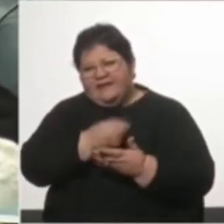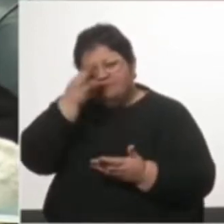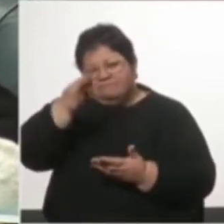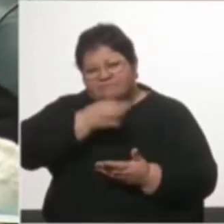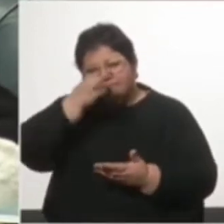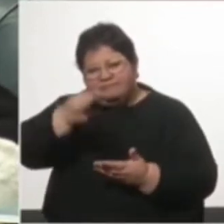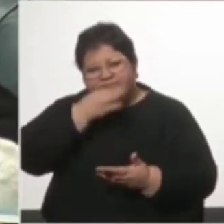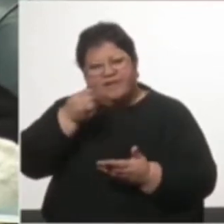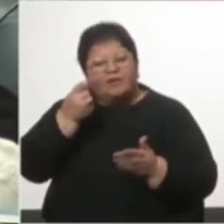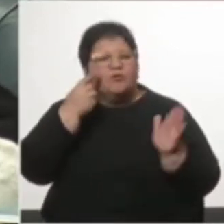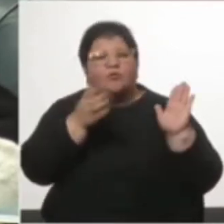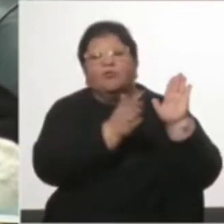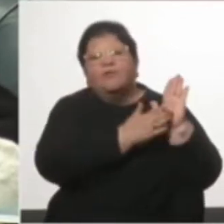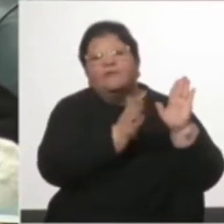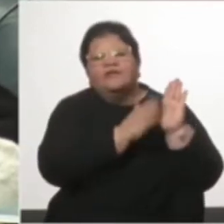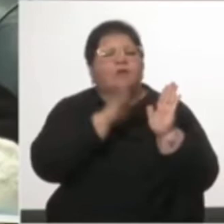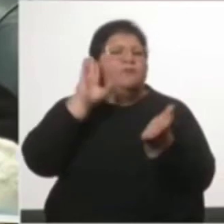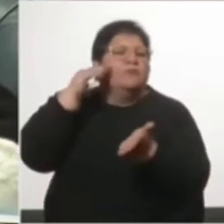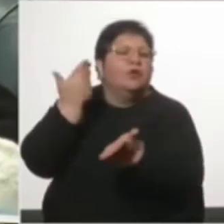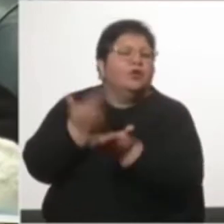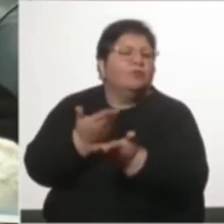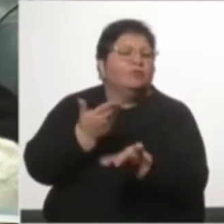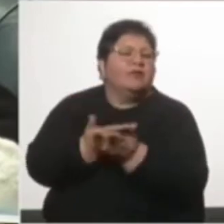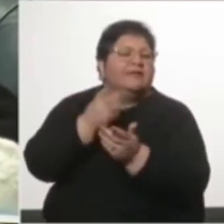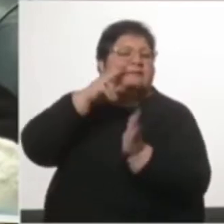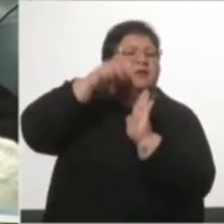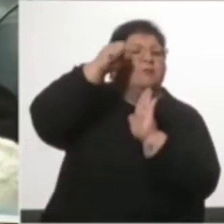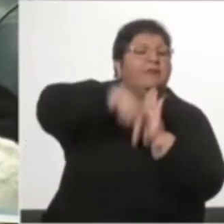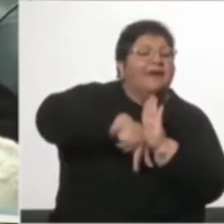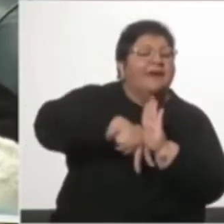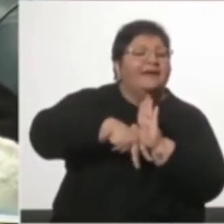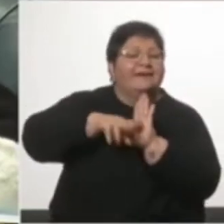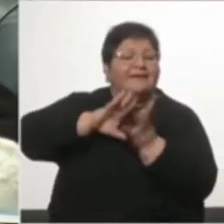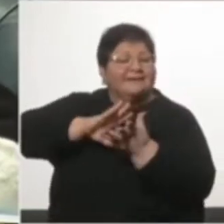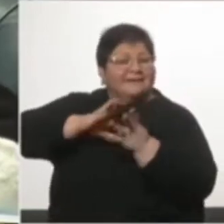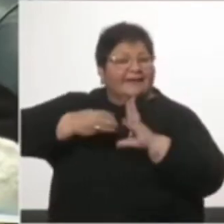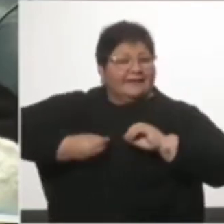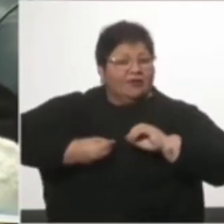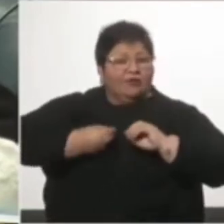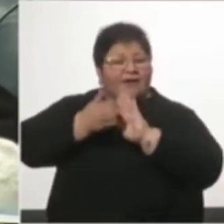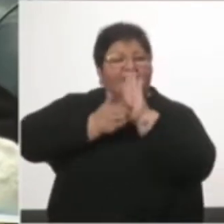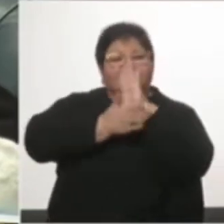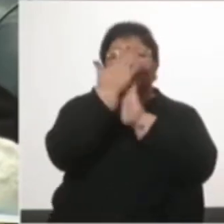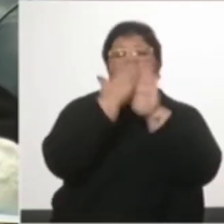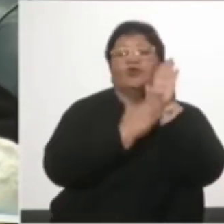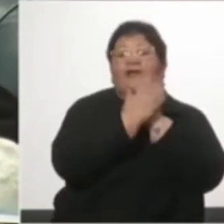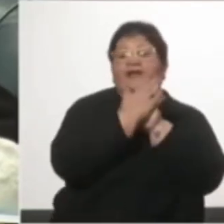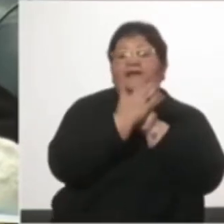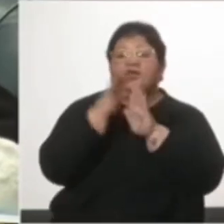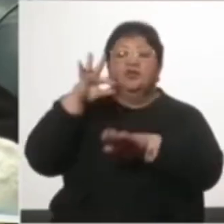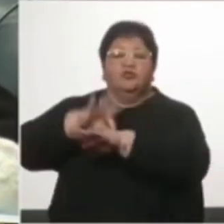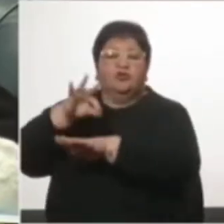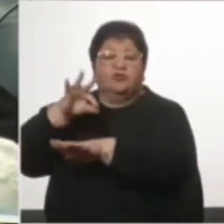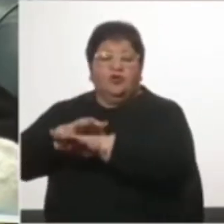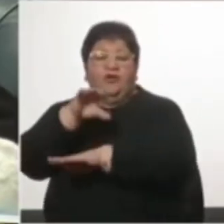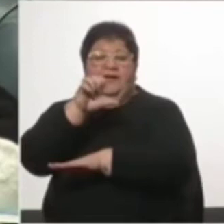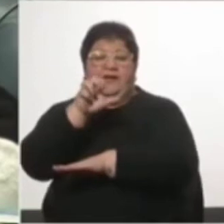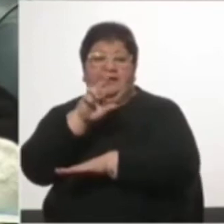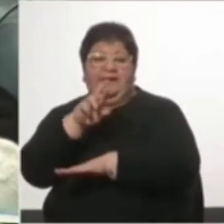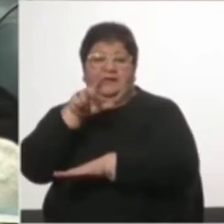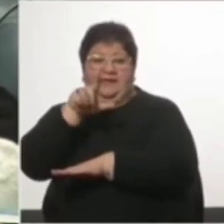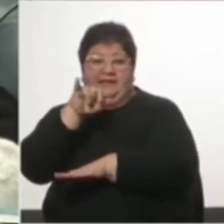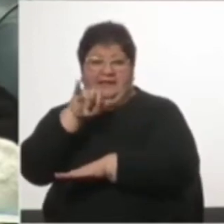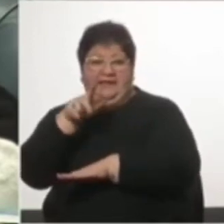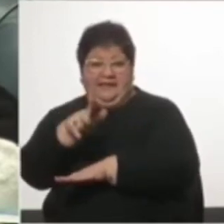el documento Propuestas para un Plan Estratégico Nacional, elaborado conjuntamente con los doctores Ricardo Ehrlich y Miguel